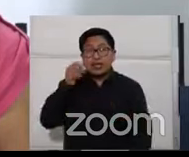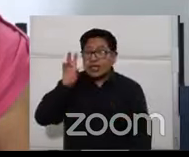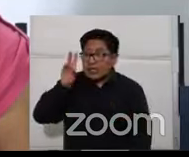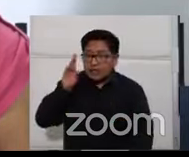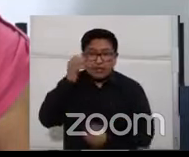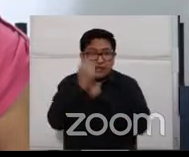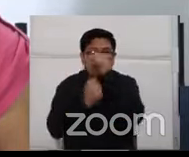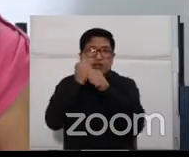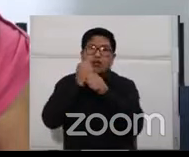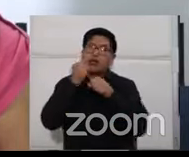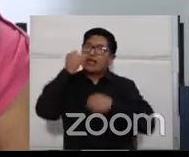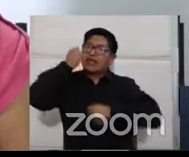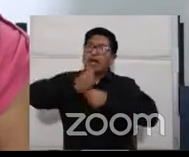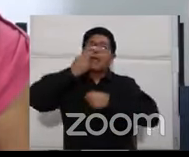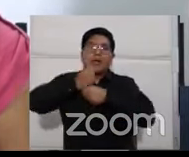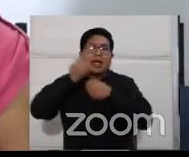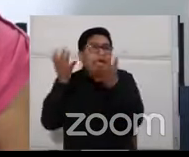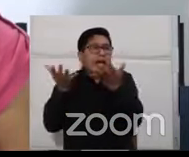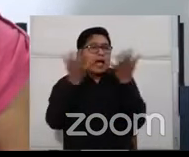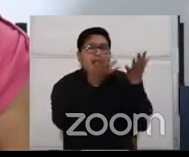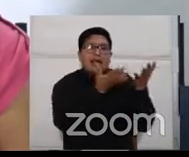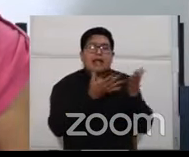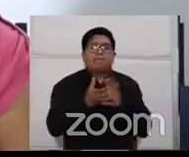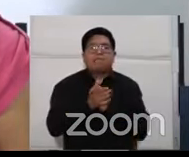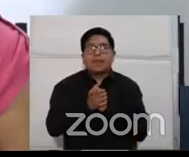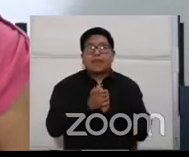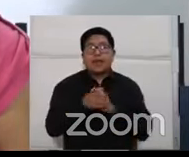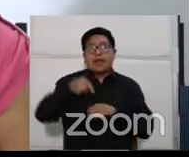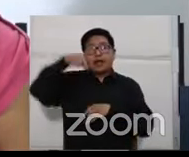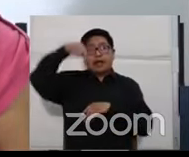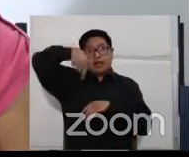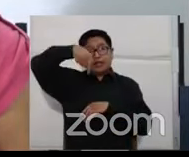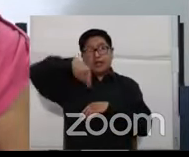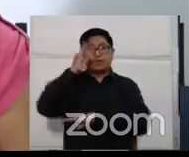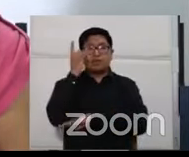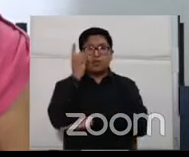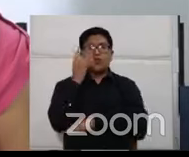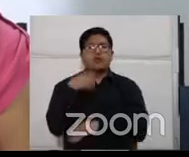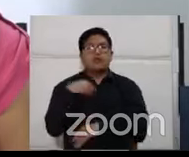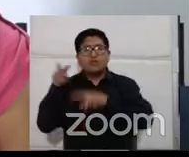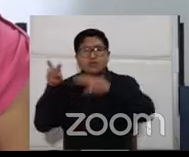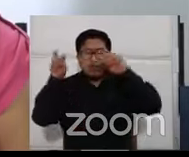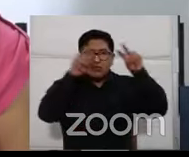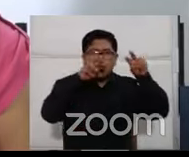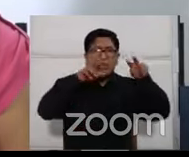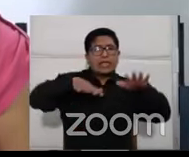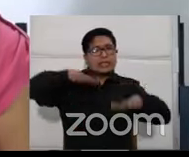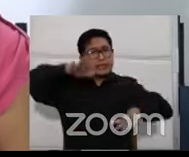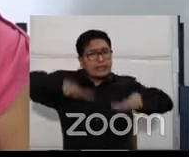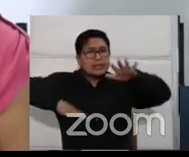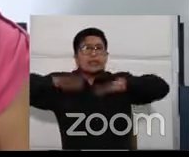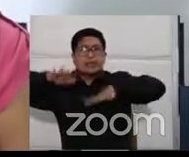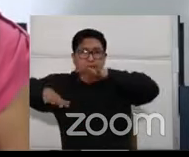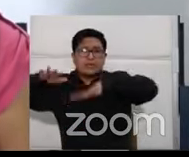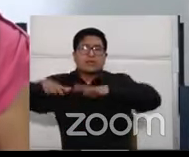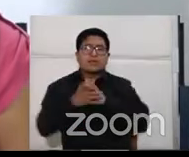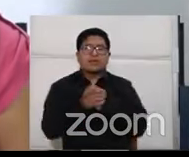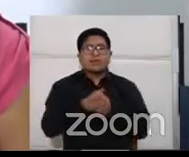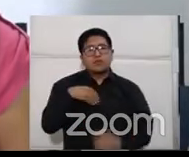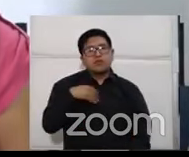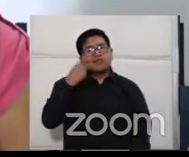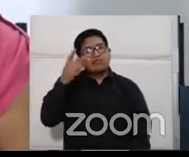infantil en bolivia a pesar de las debilidades de las encuestas en la que hubieran advertido una